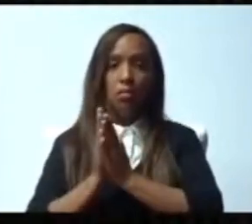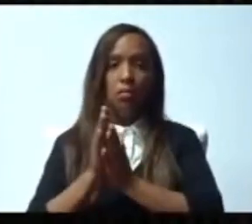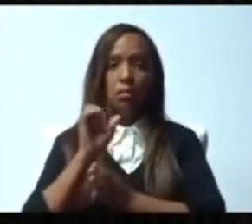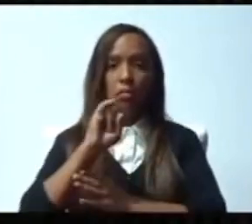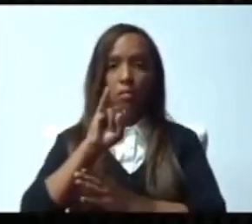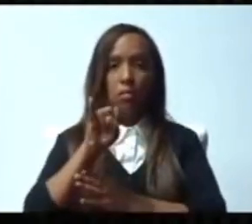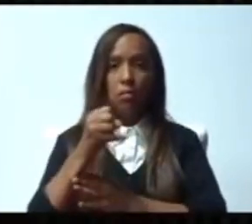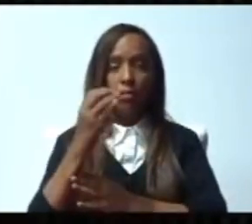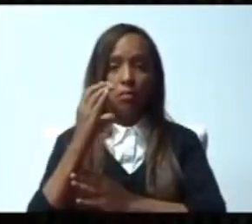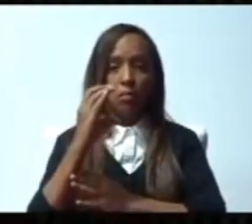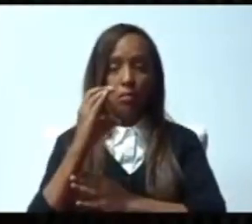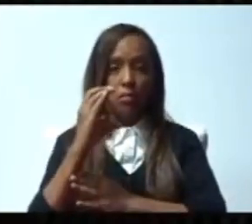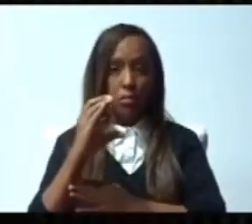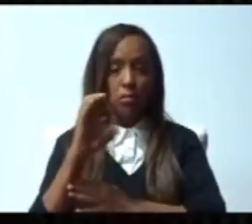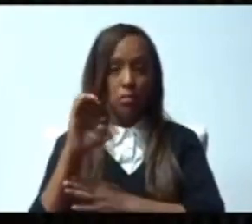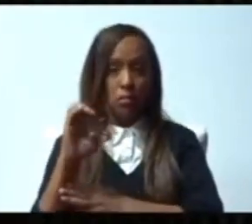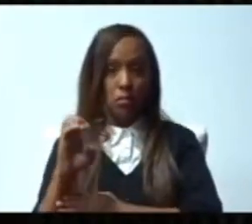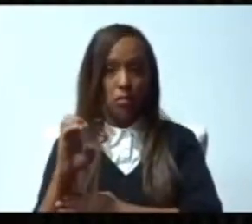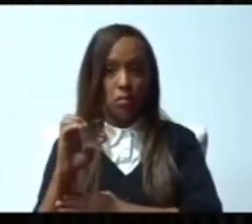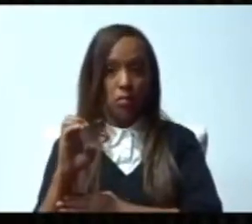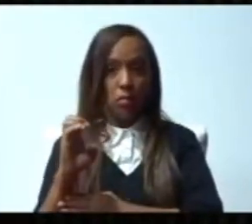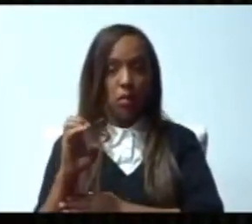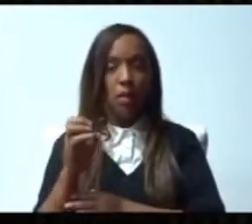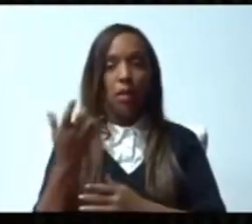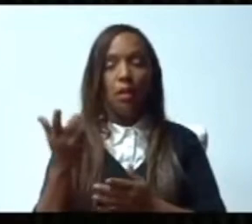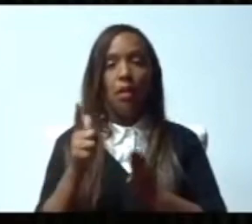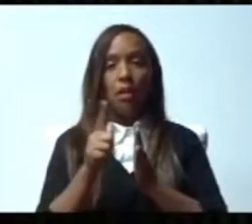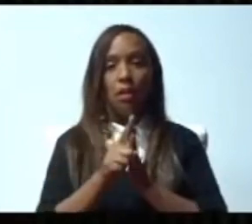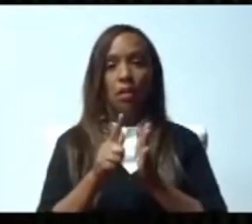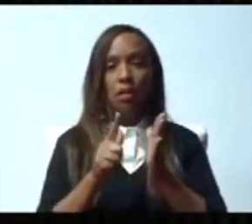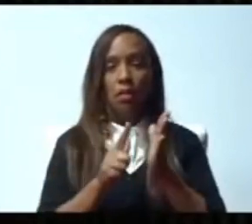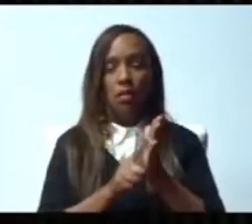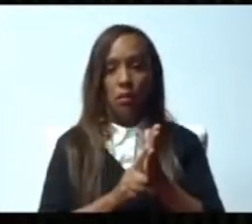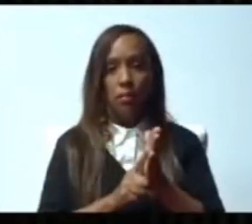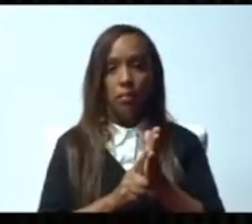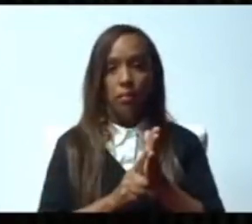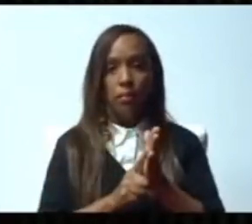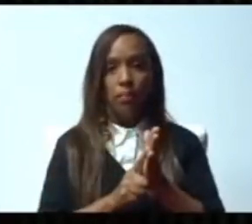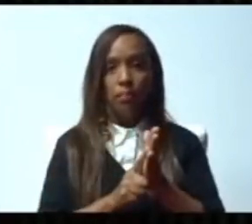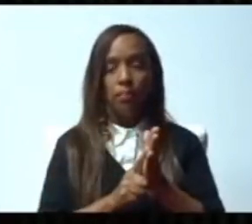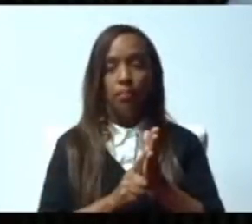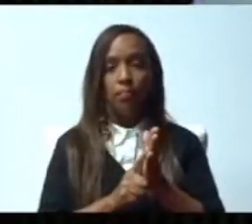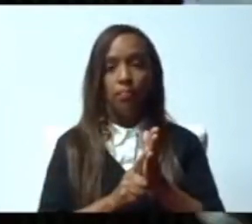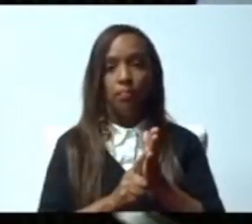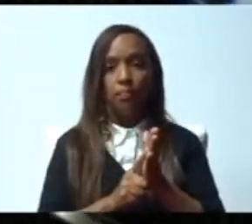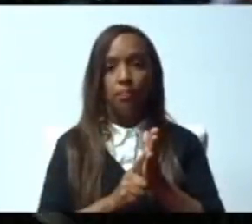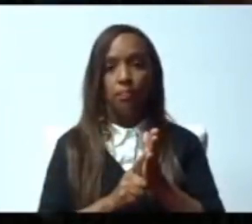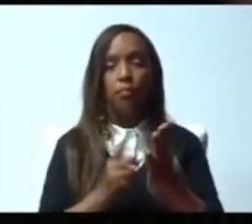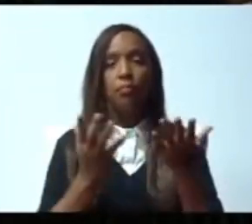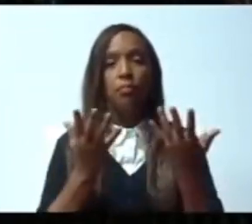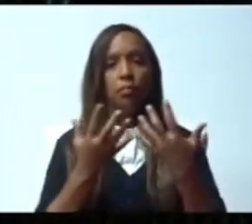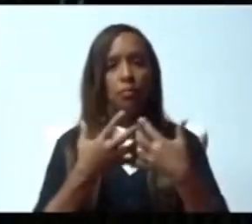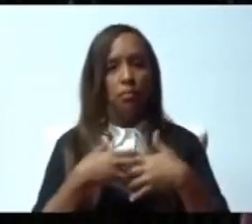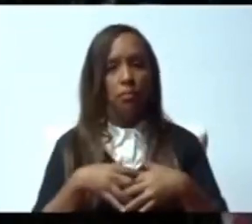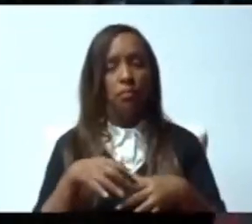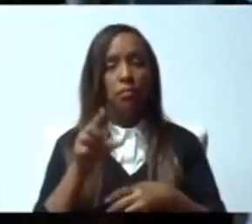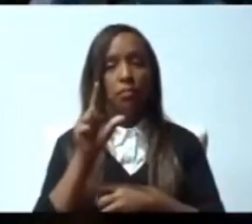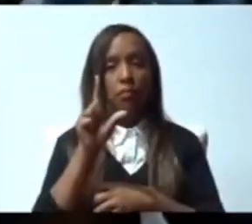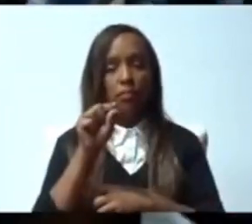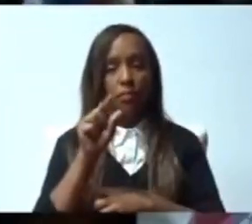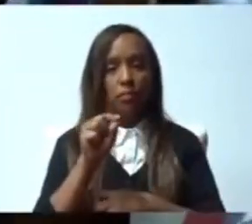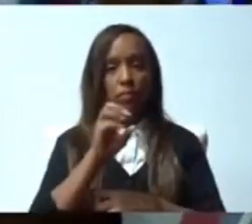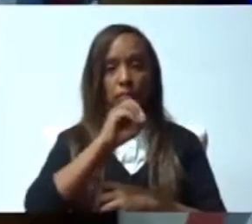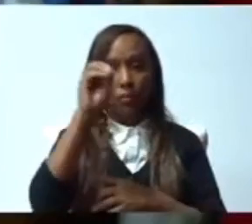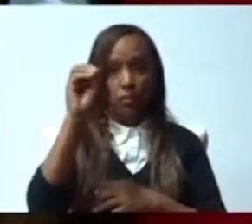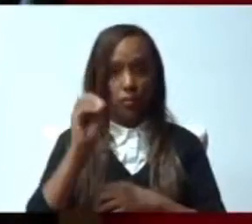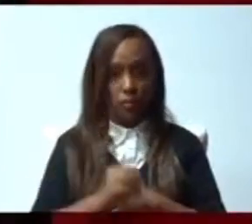de la ley para que se aplicara el 20% de las reservas de manera general Qué